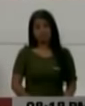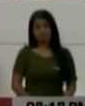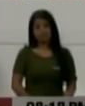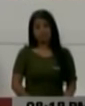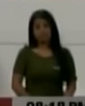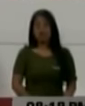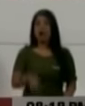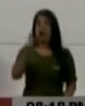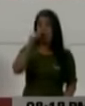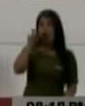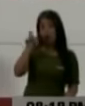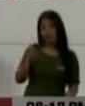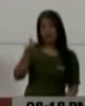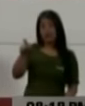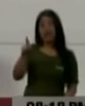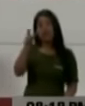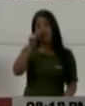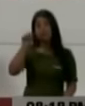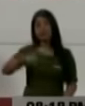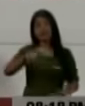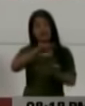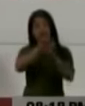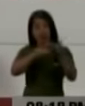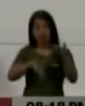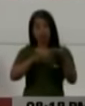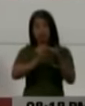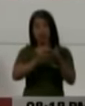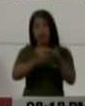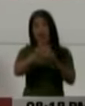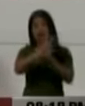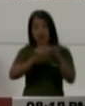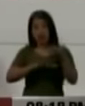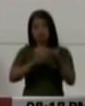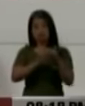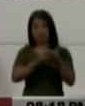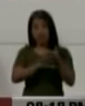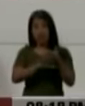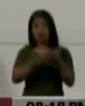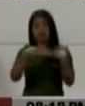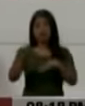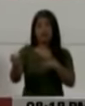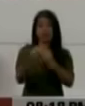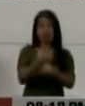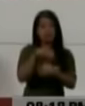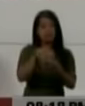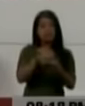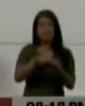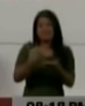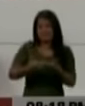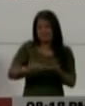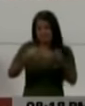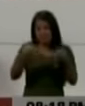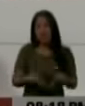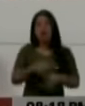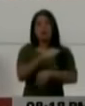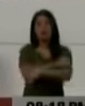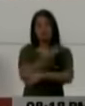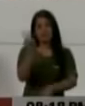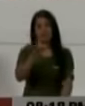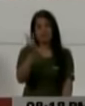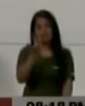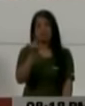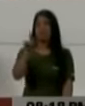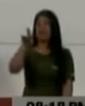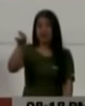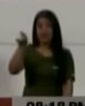Entonces, el señor Prieto Parolin mandó una carta aquí con los argumentos textuales de la oposición venezolana. Ellos